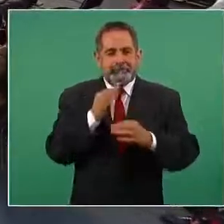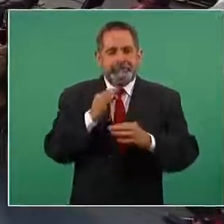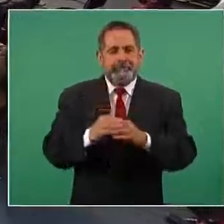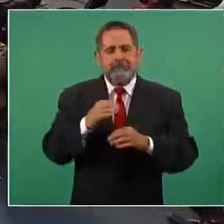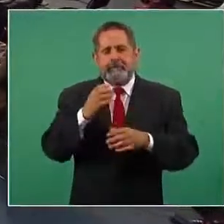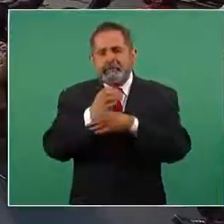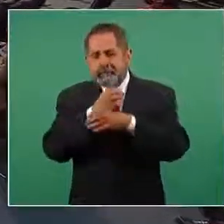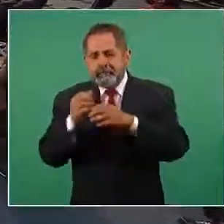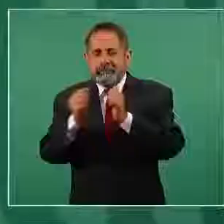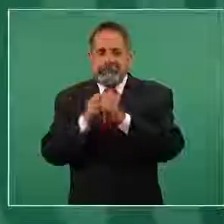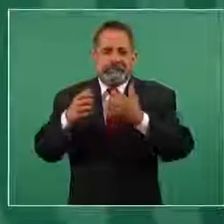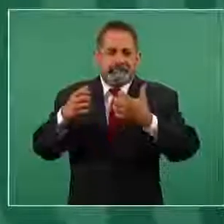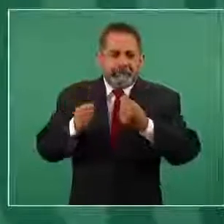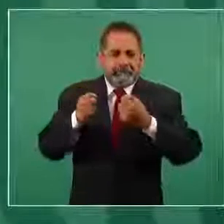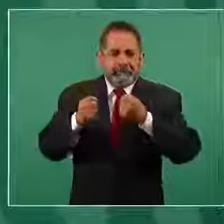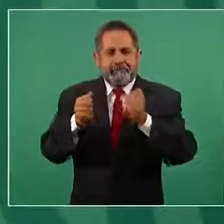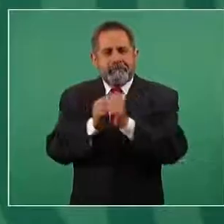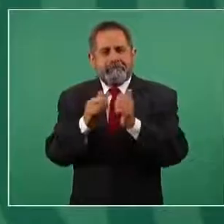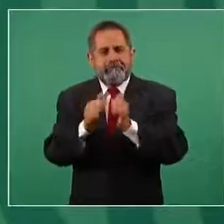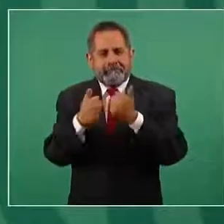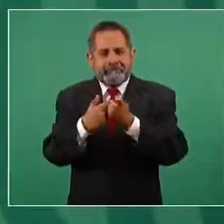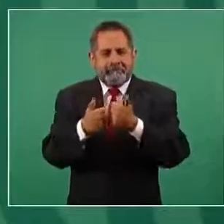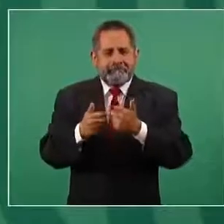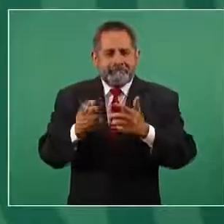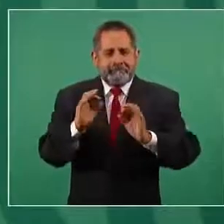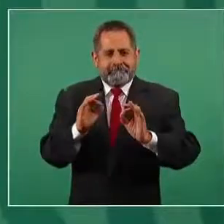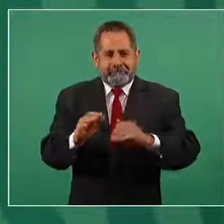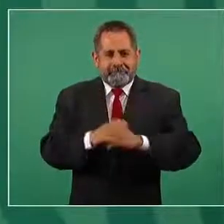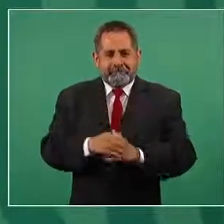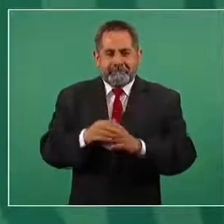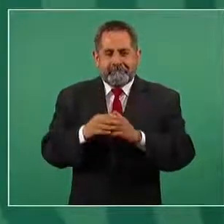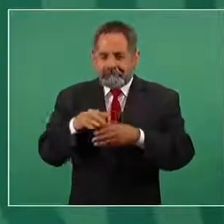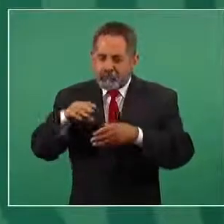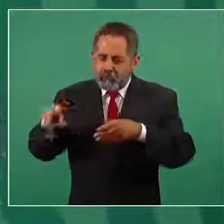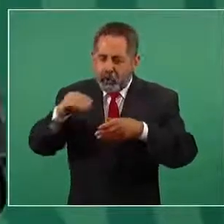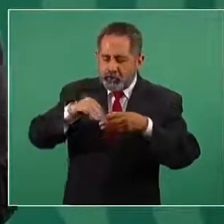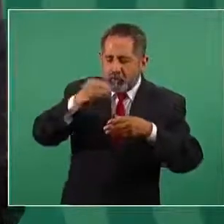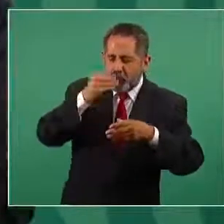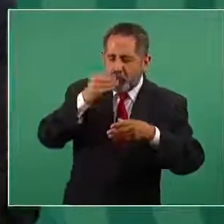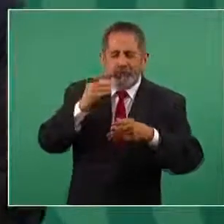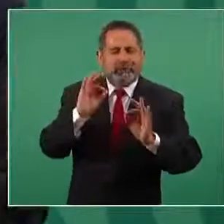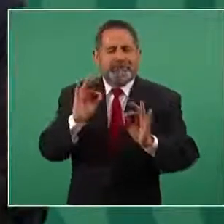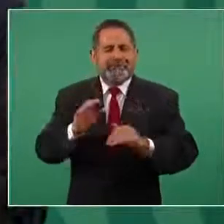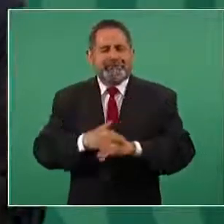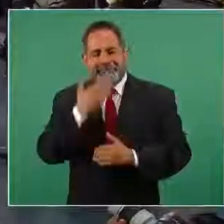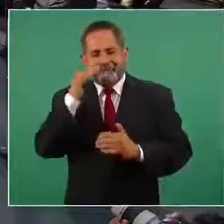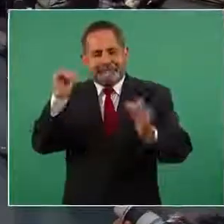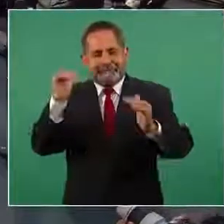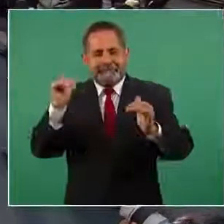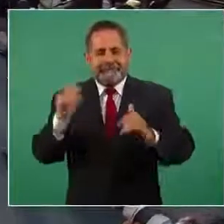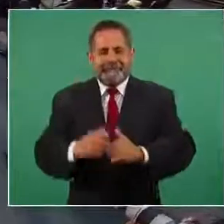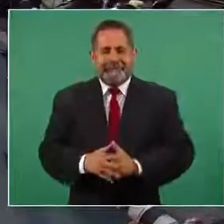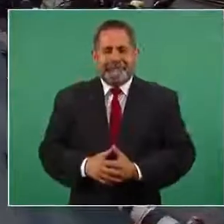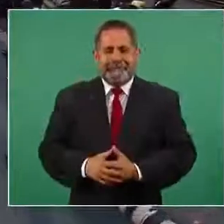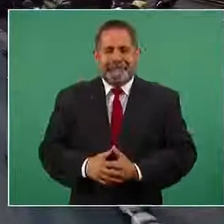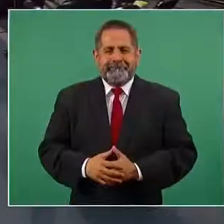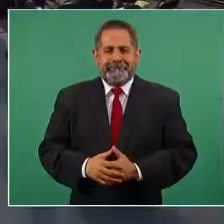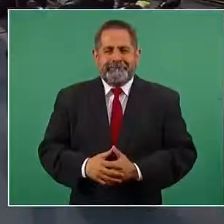Del café con leche con pan chopeado. Bueno, adiós.